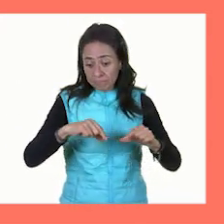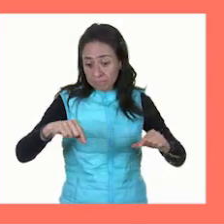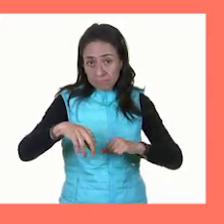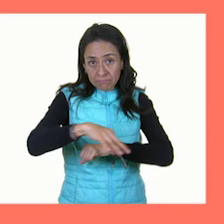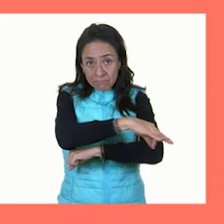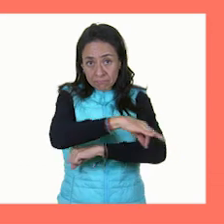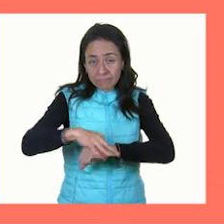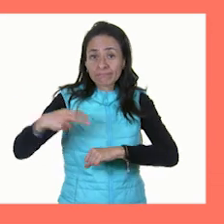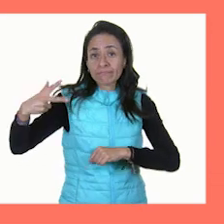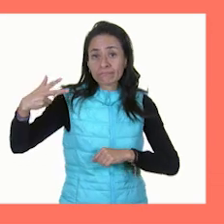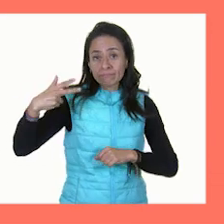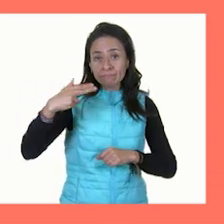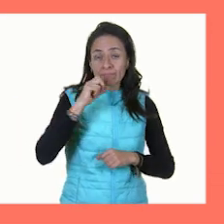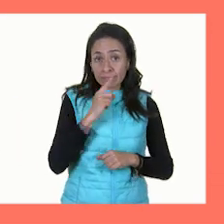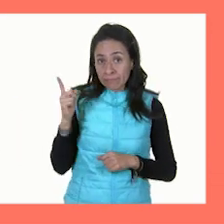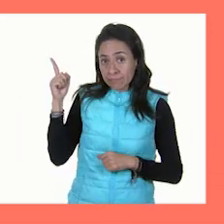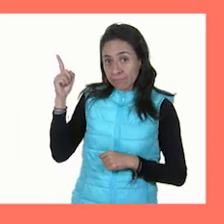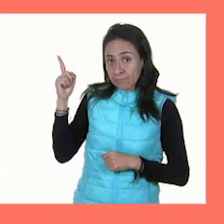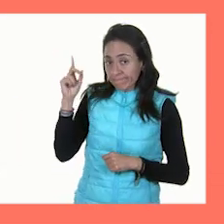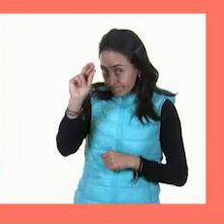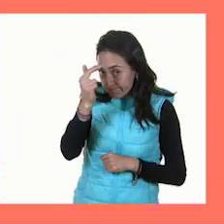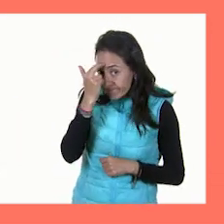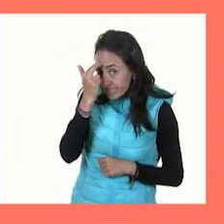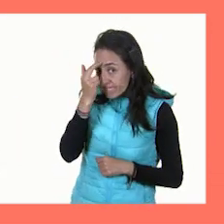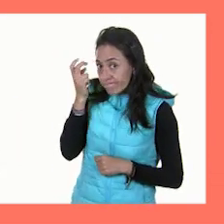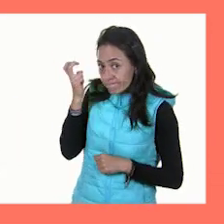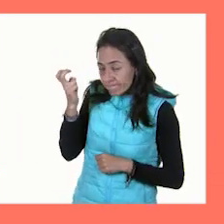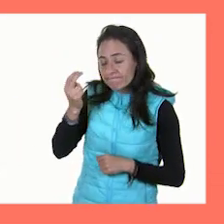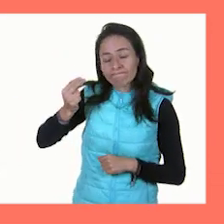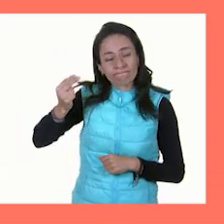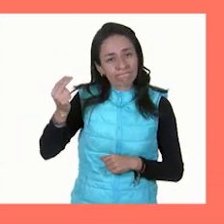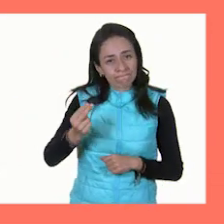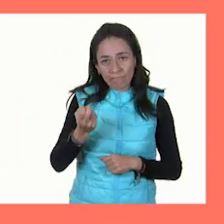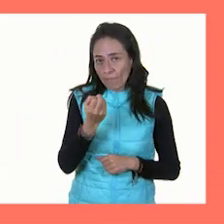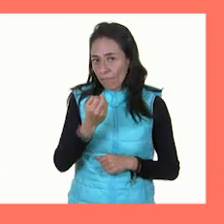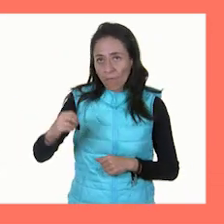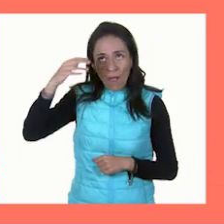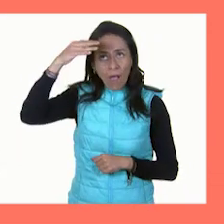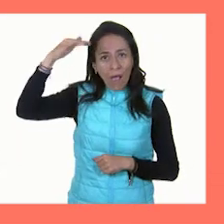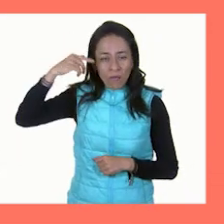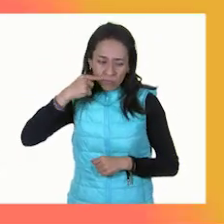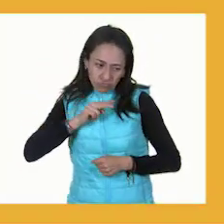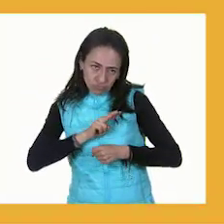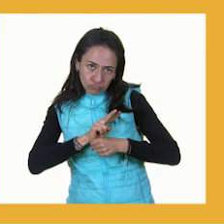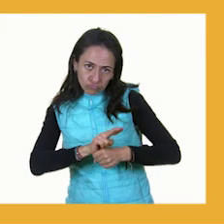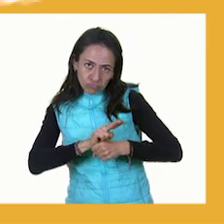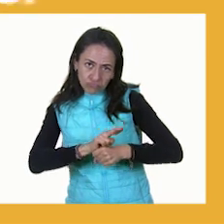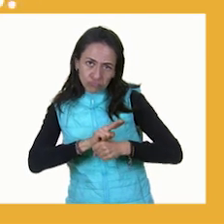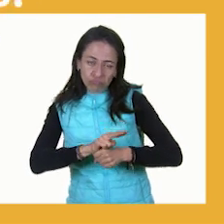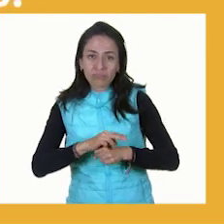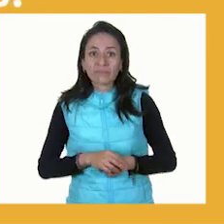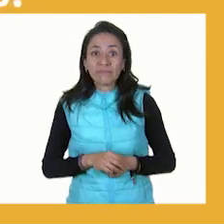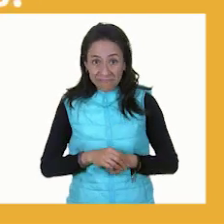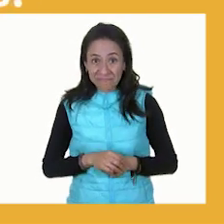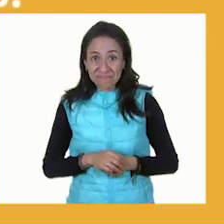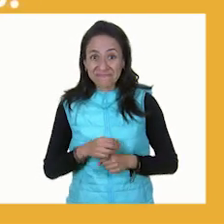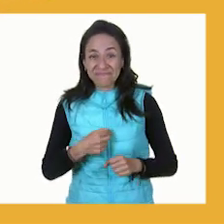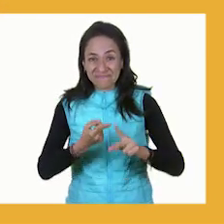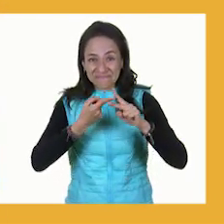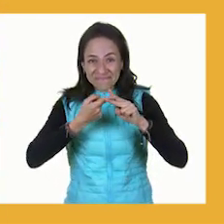y tijeras. Recuerda que la manipulación de estas debe estar supervisada por un adulto.